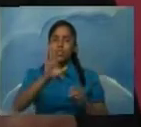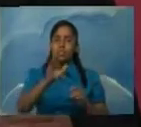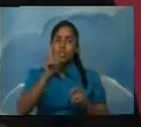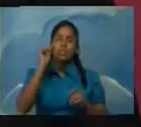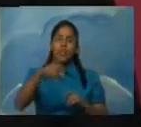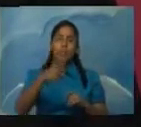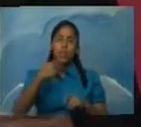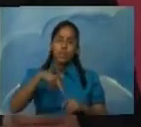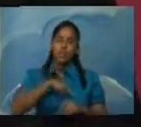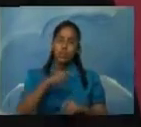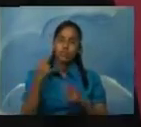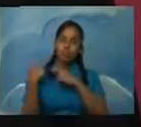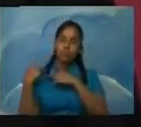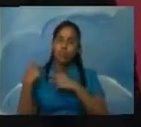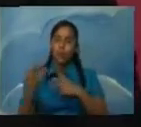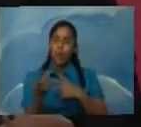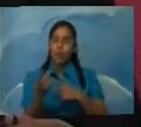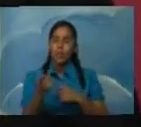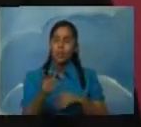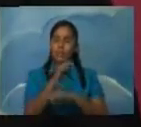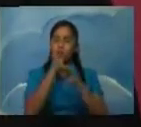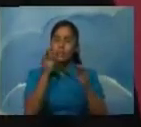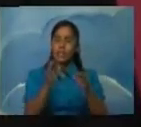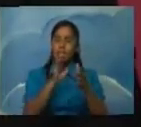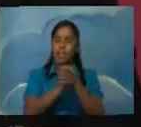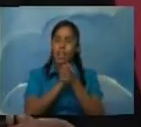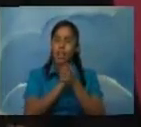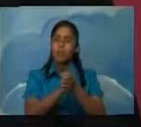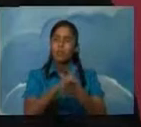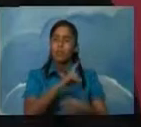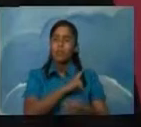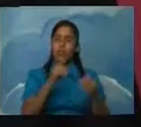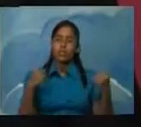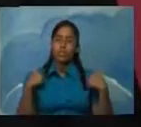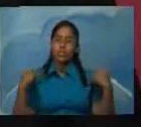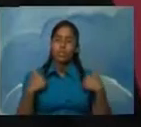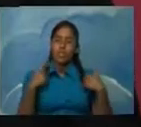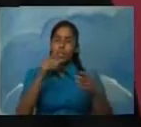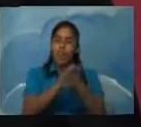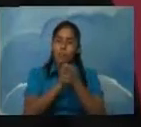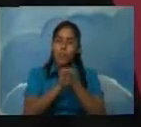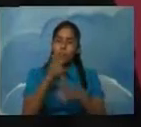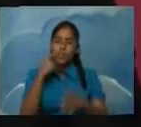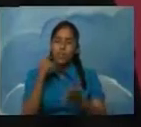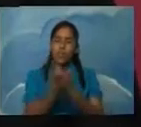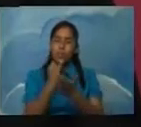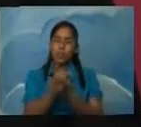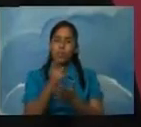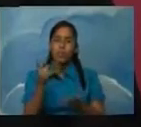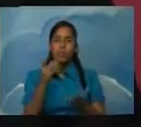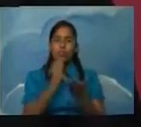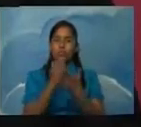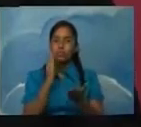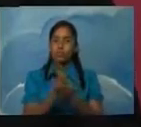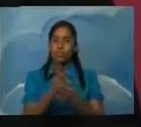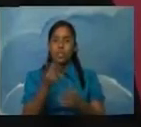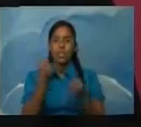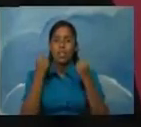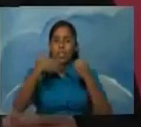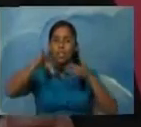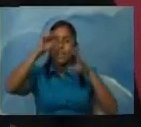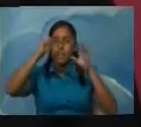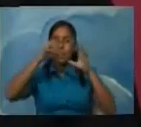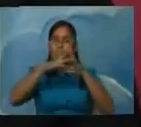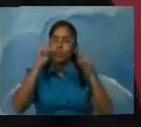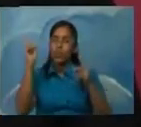nosotros nos corresponde en cierto modo ser amigos del sufrimiento y ser amigos de las pruebas. No quejarnos tanto y entender que esto lo usa